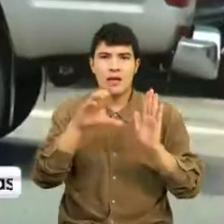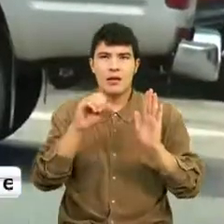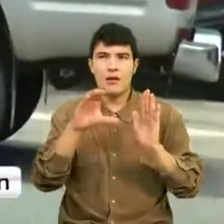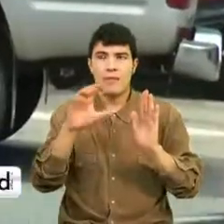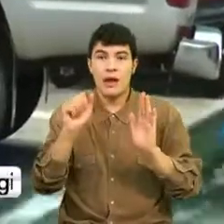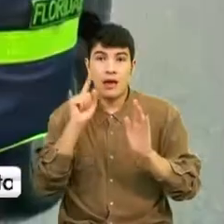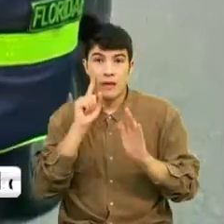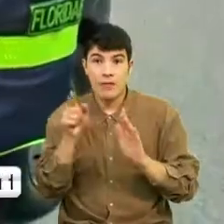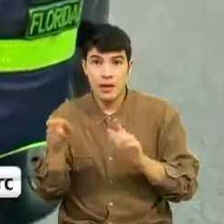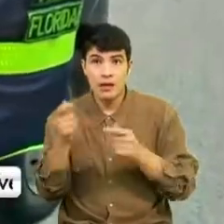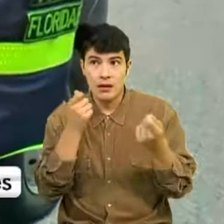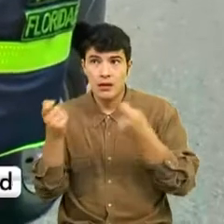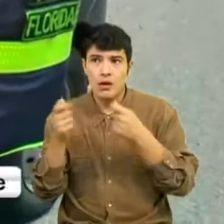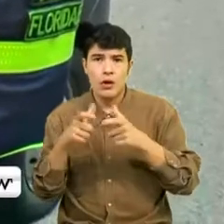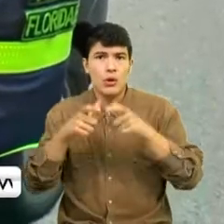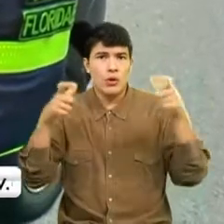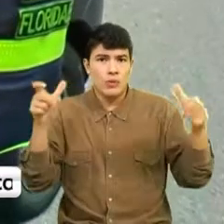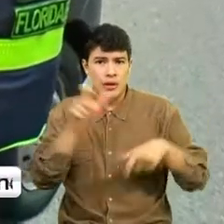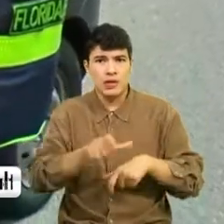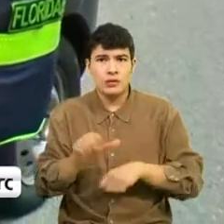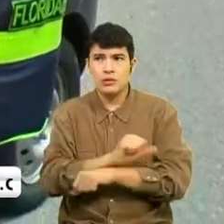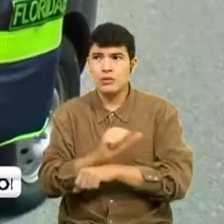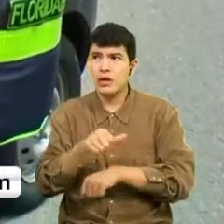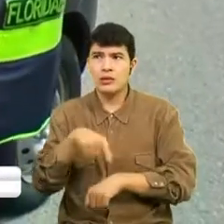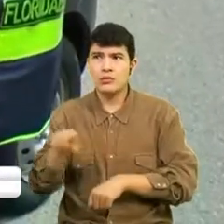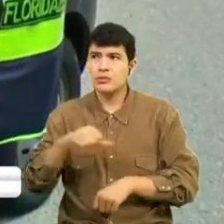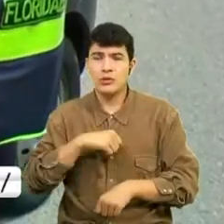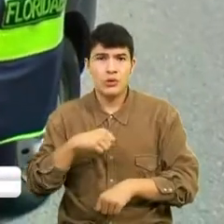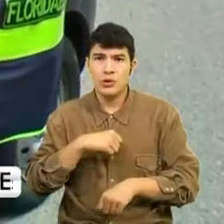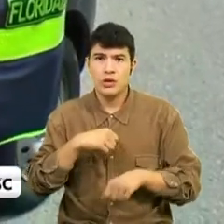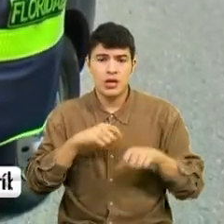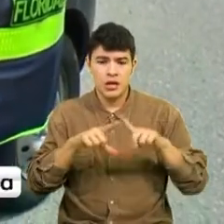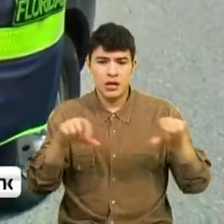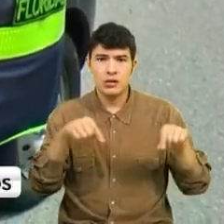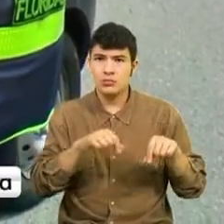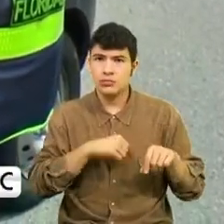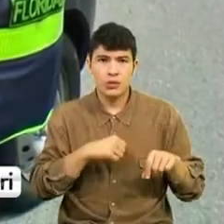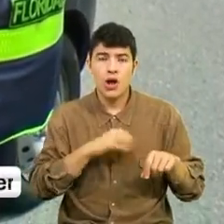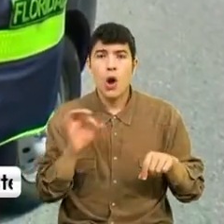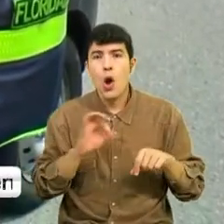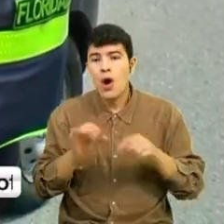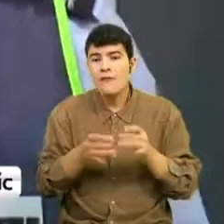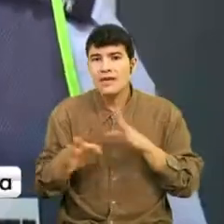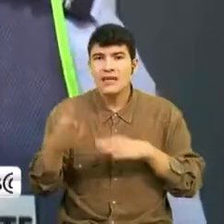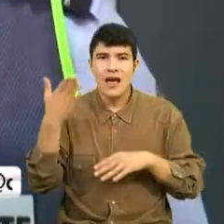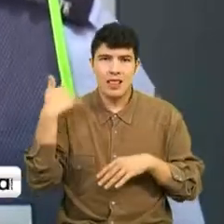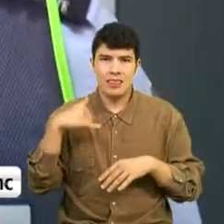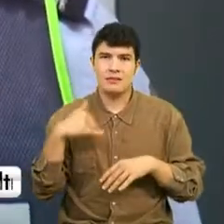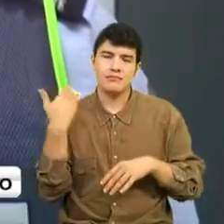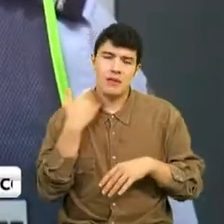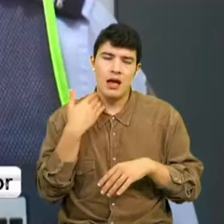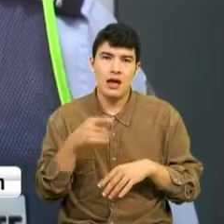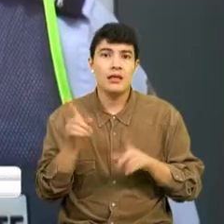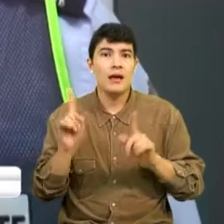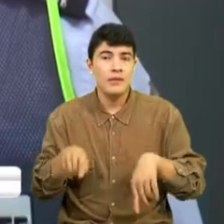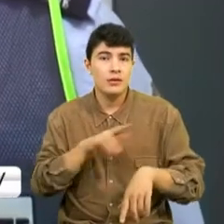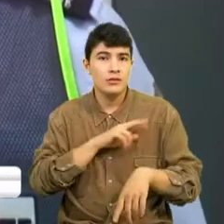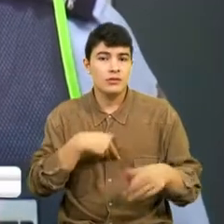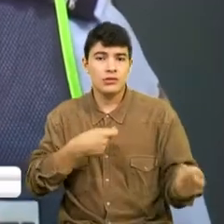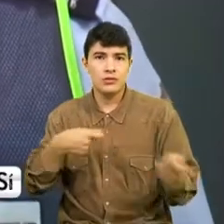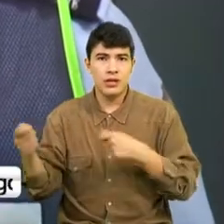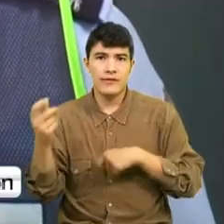importante incremento de la cifra de conductores que no portan o tienen vencidos sus documentos. También hemos inmovilizado